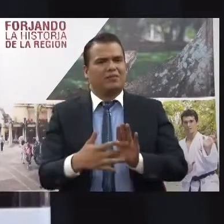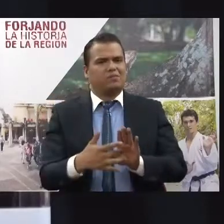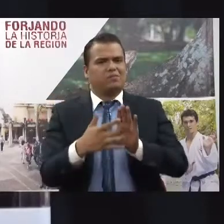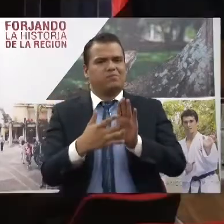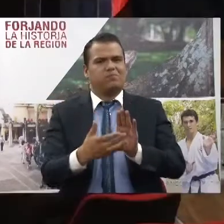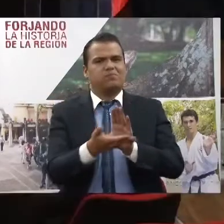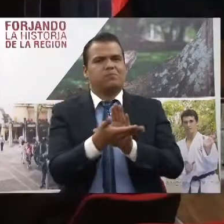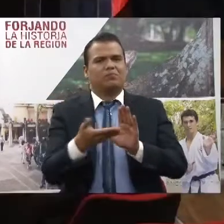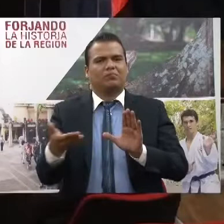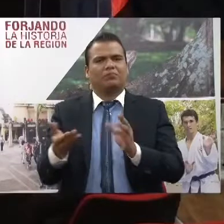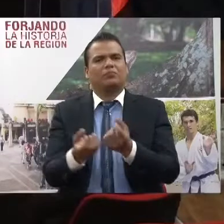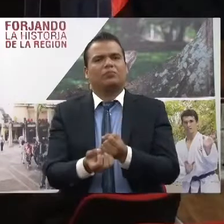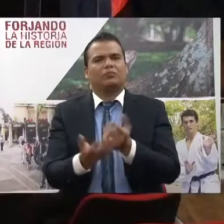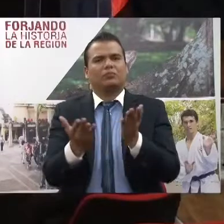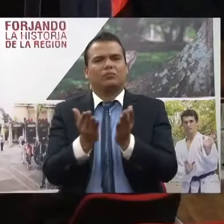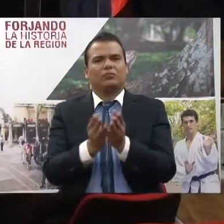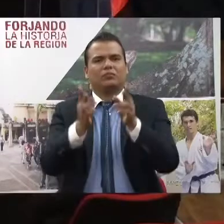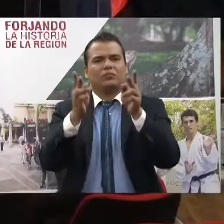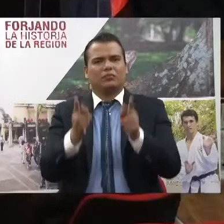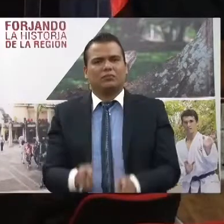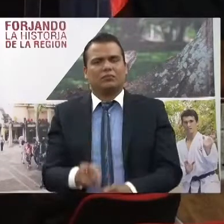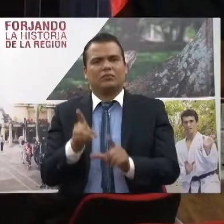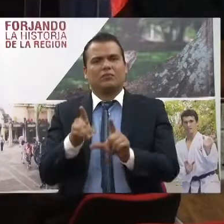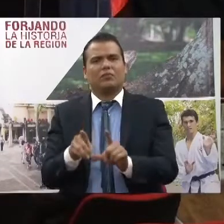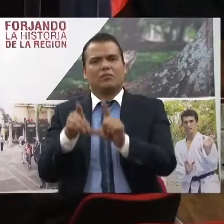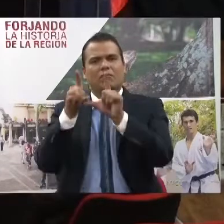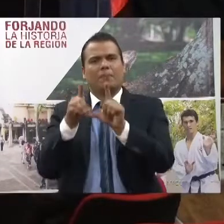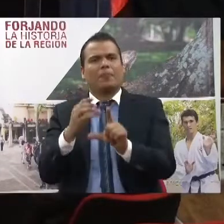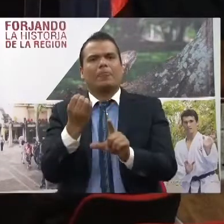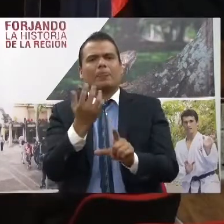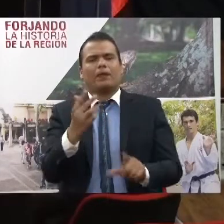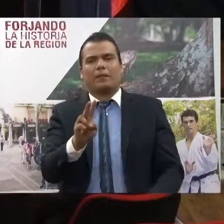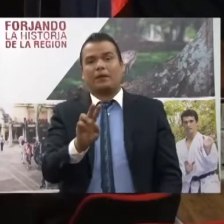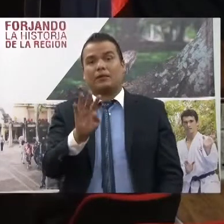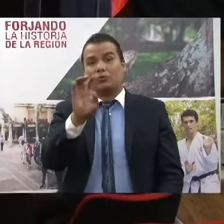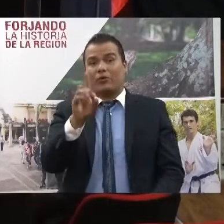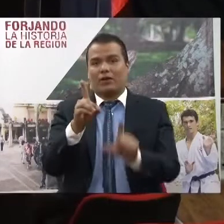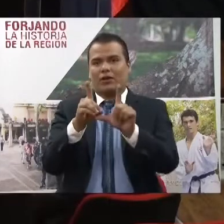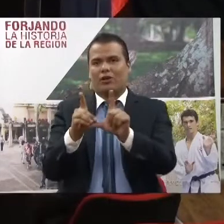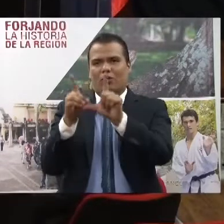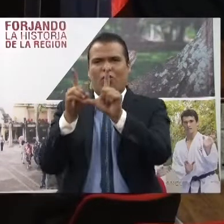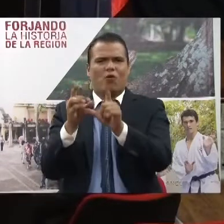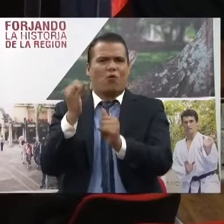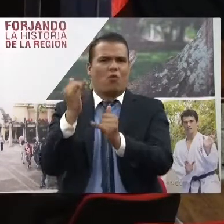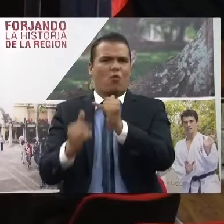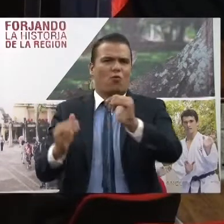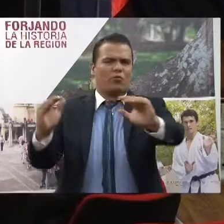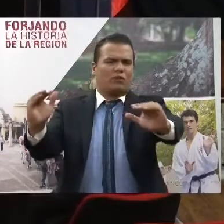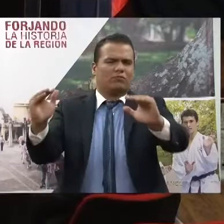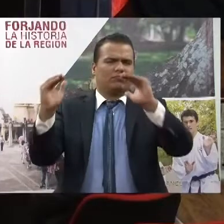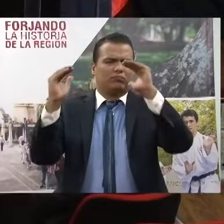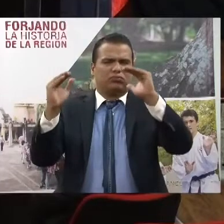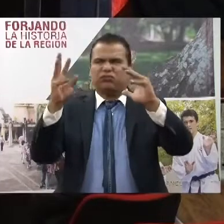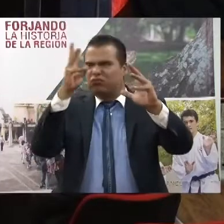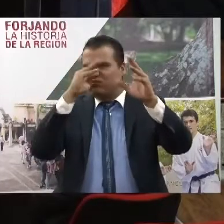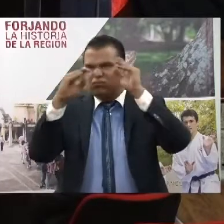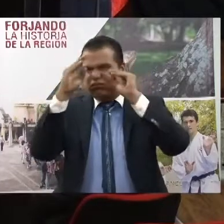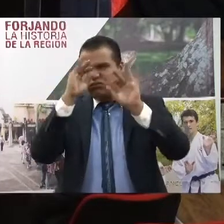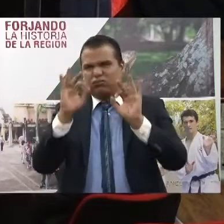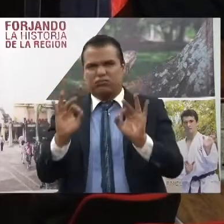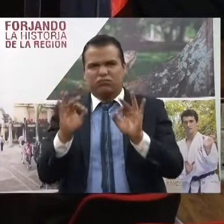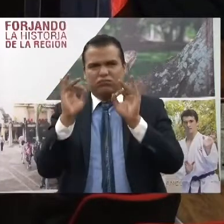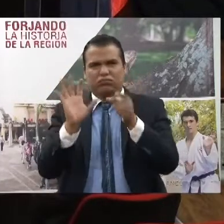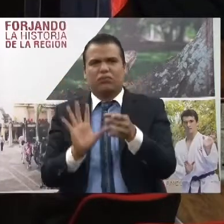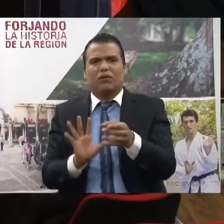la comunidad a 29 doctores. Recordemos que el doctorado es el grado máximo obtenido desde la